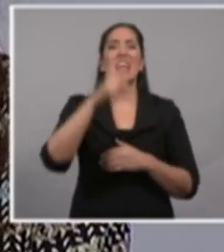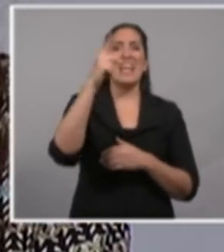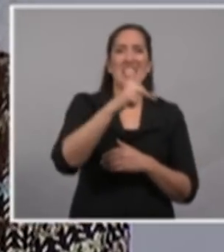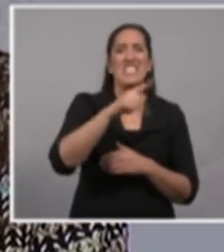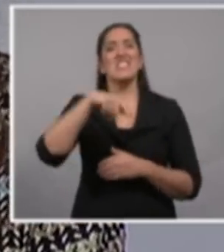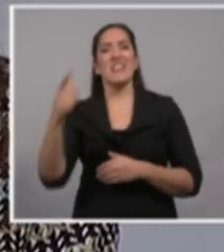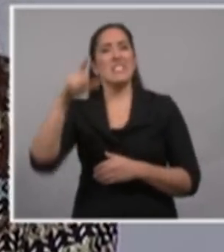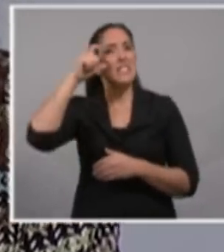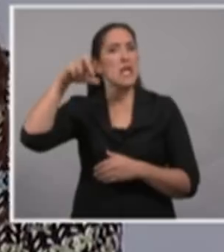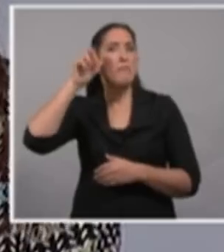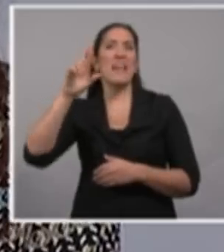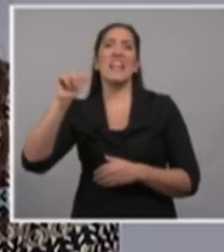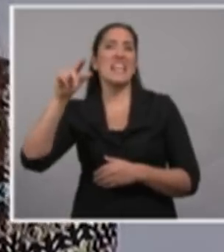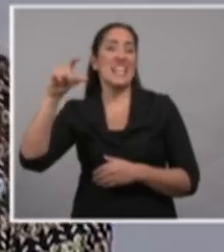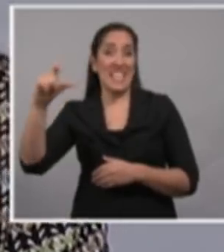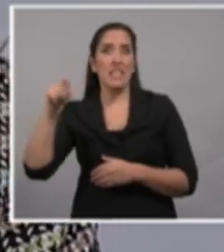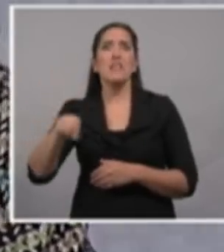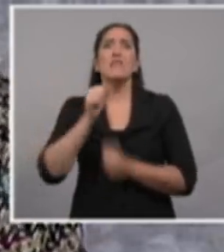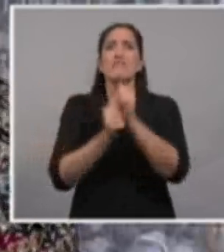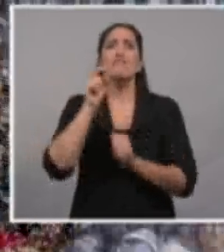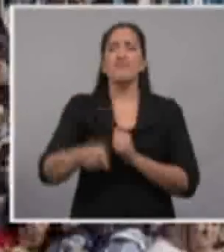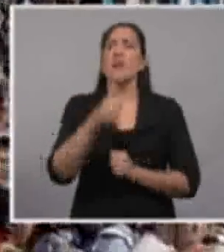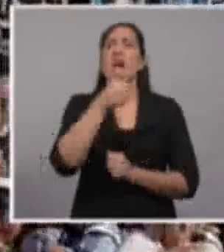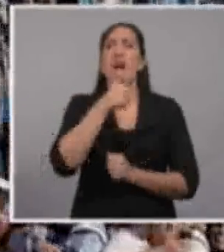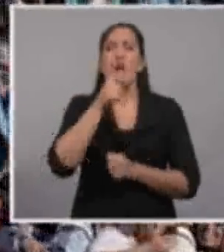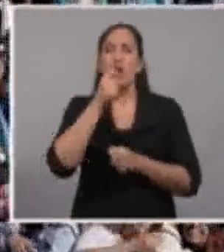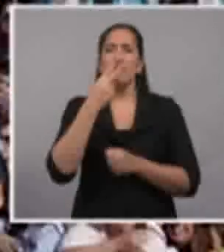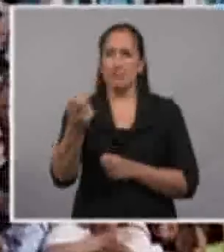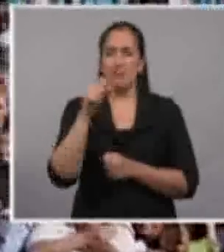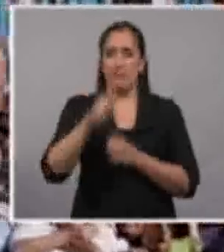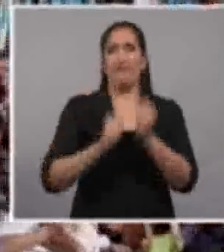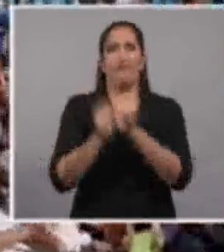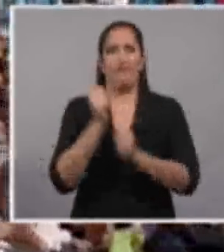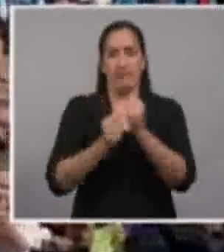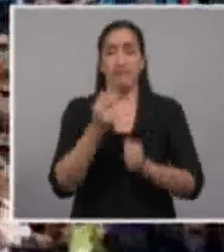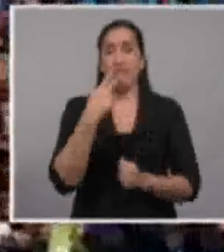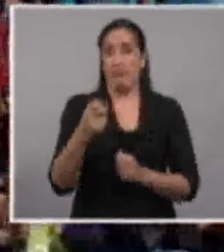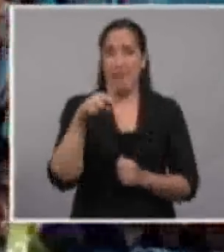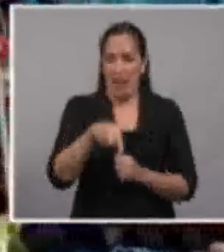Sepernich, represas hidroeléctricas, que también me acuerdo